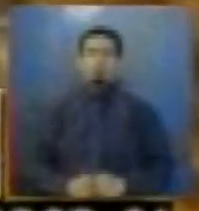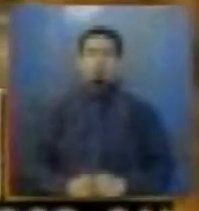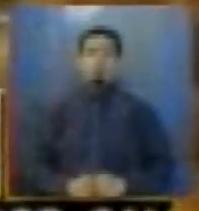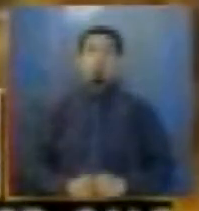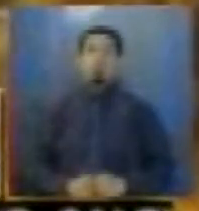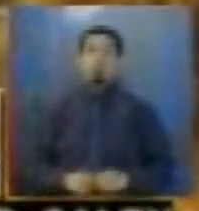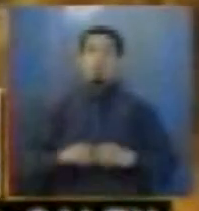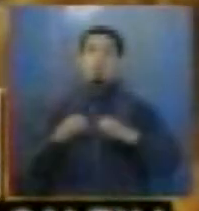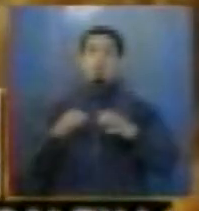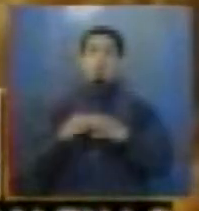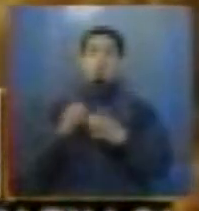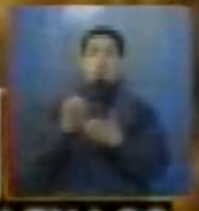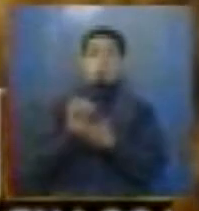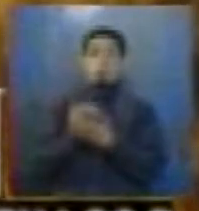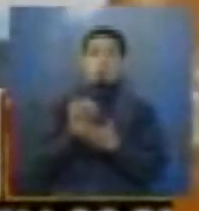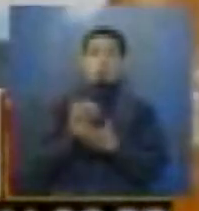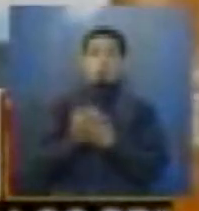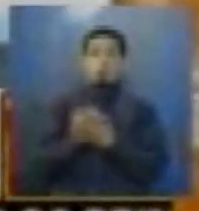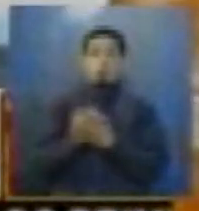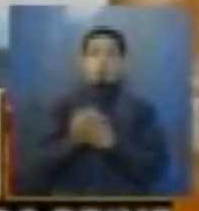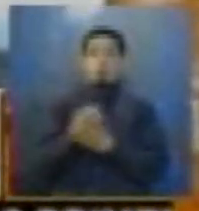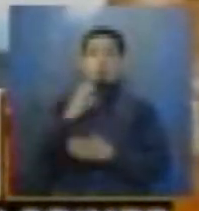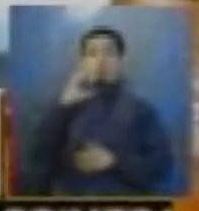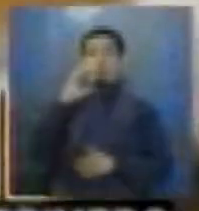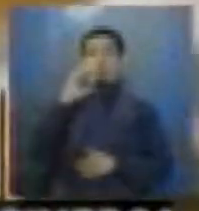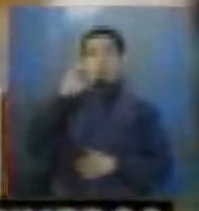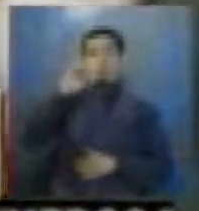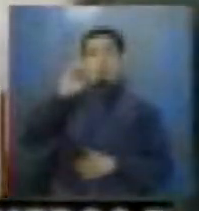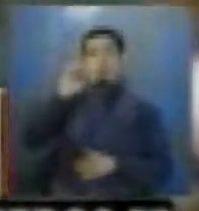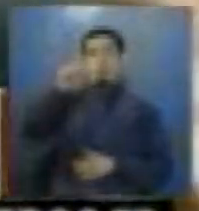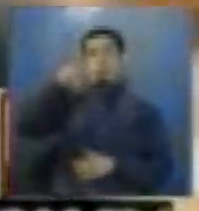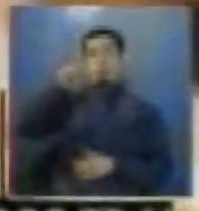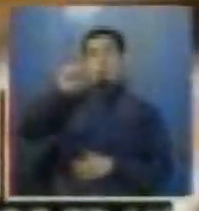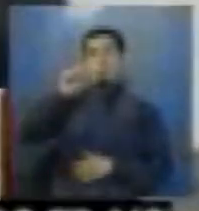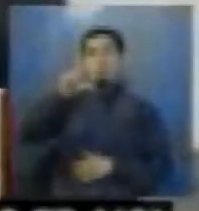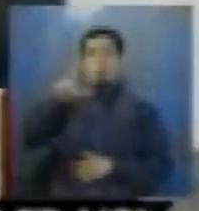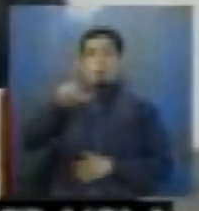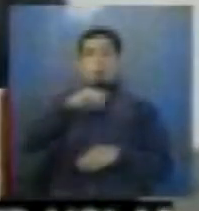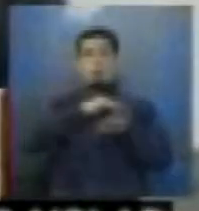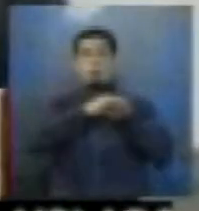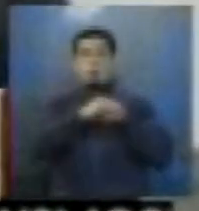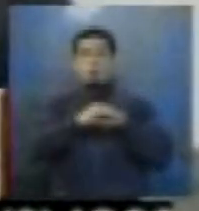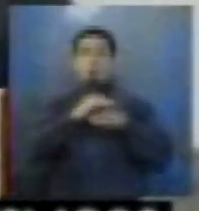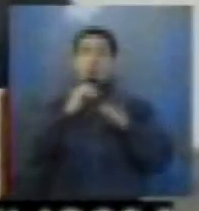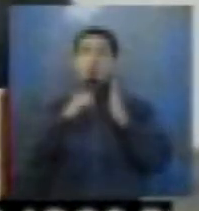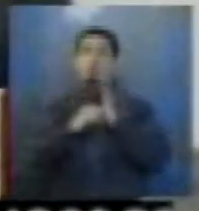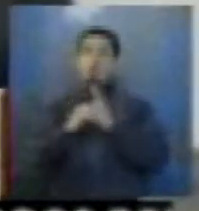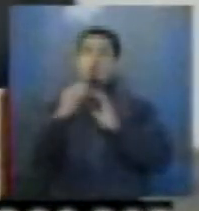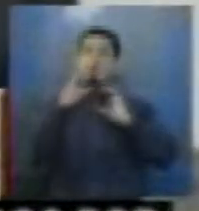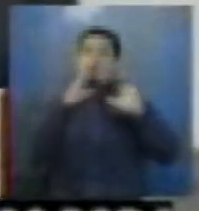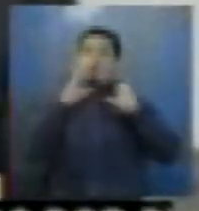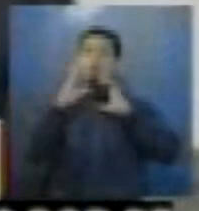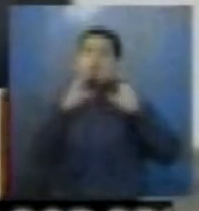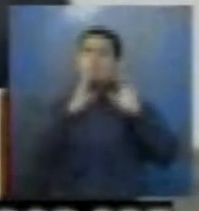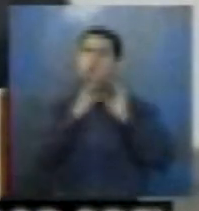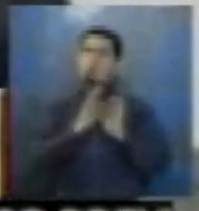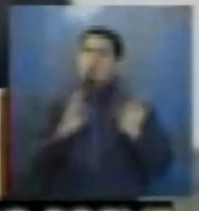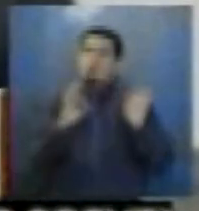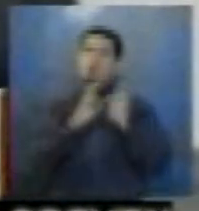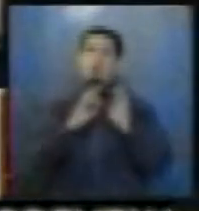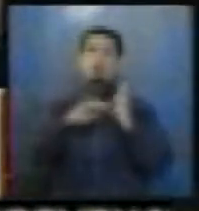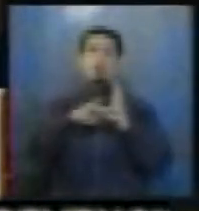La Comisión Económica para América Latina invitó al Ministerio de Telecomunicaciones a compartir el uso de